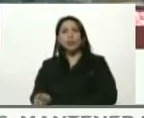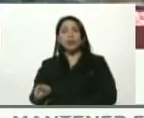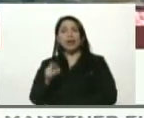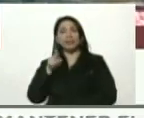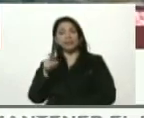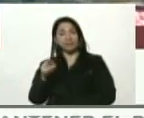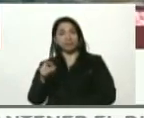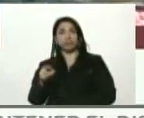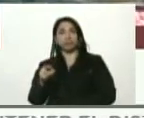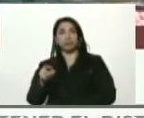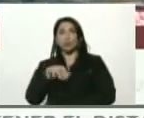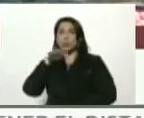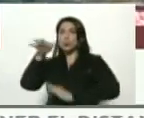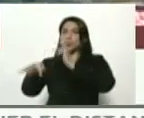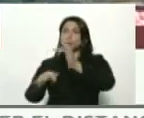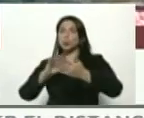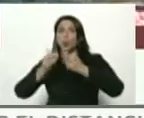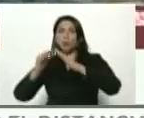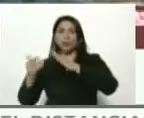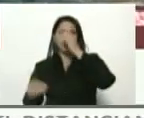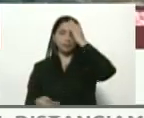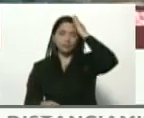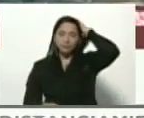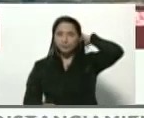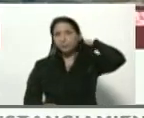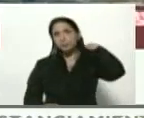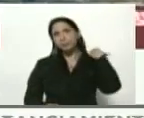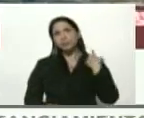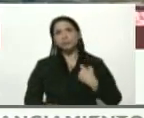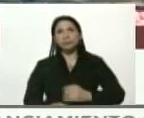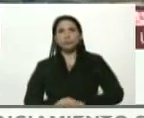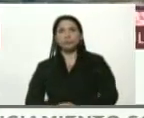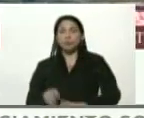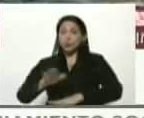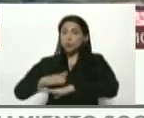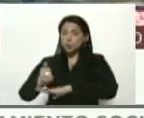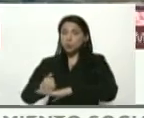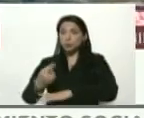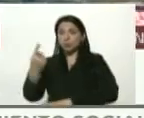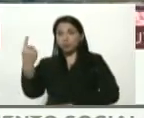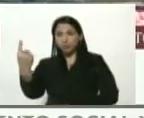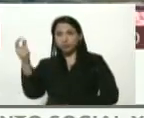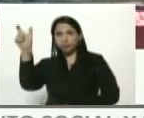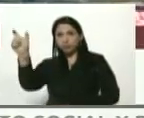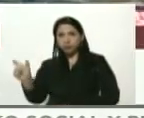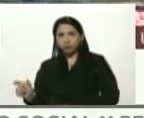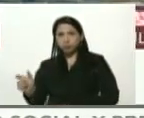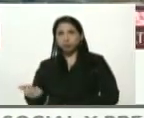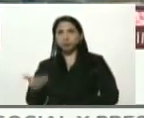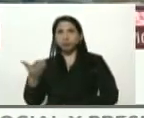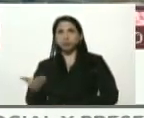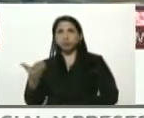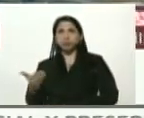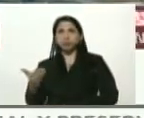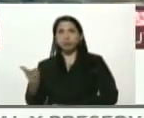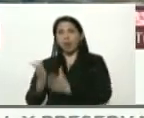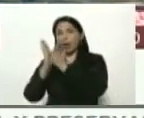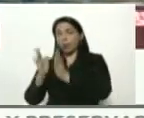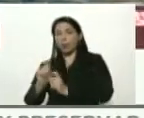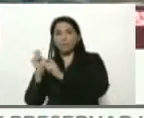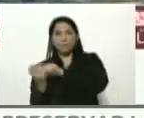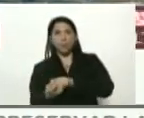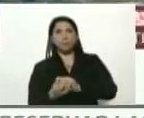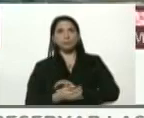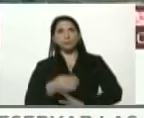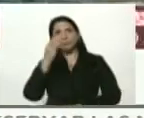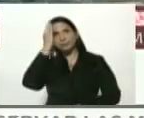de transmisión comunitaria derivada de un caso, un foco importante que hay en el